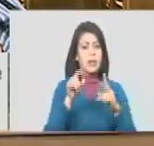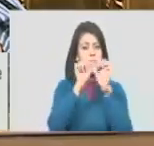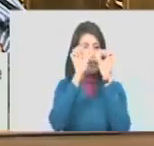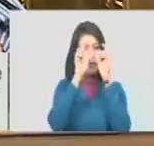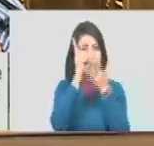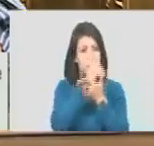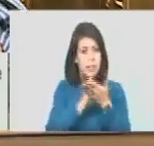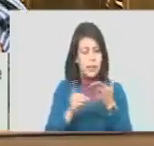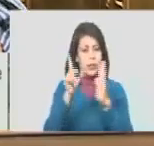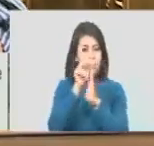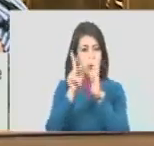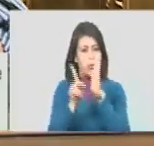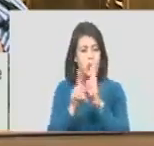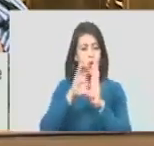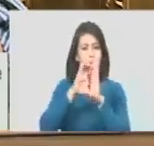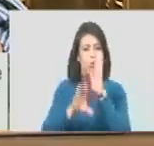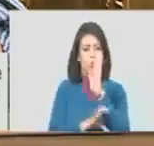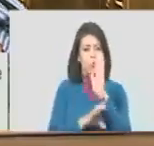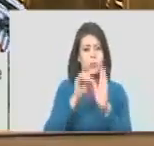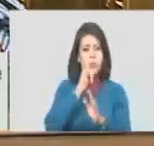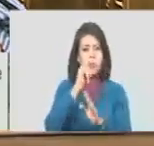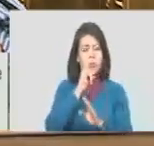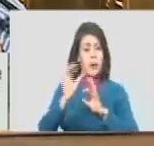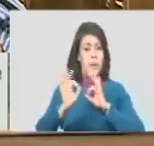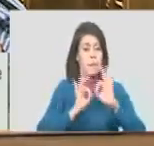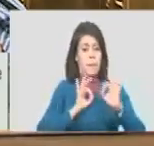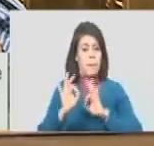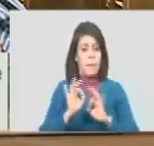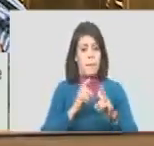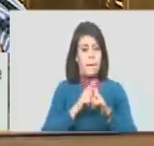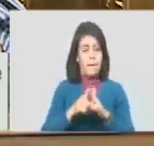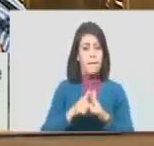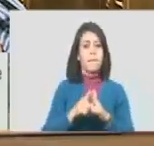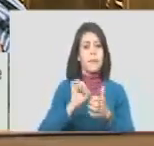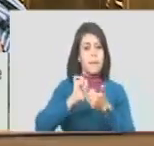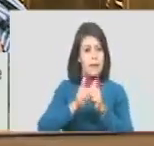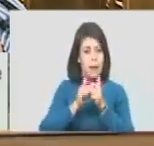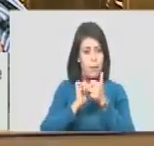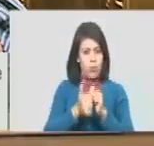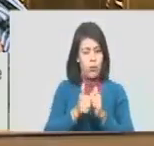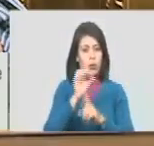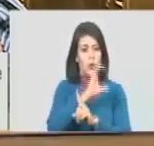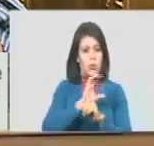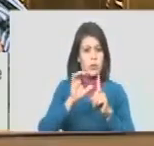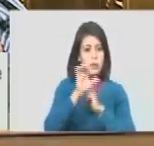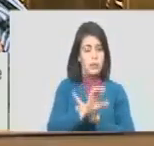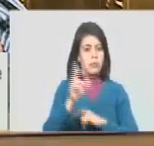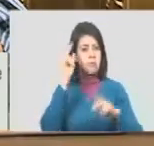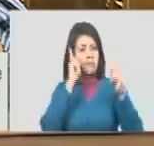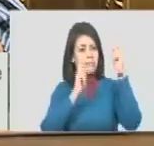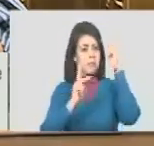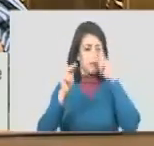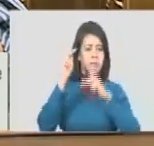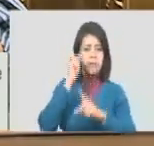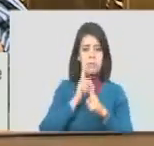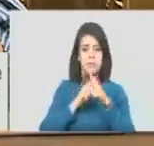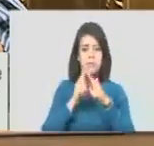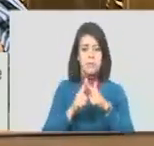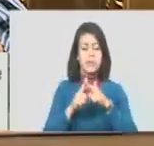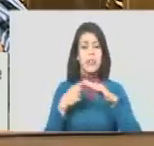de programas y cursos de información, capacitación y formación deportiva, cultural y recreativa